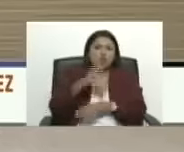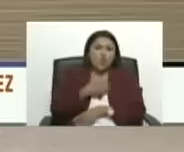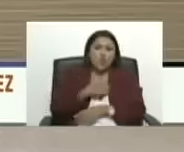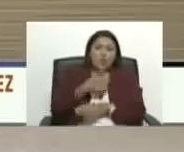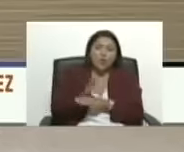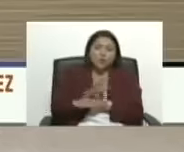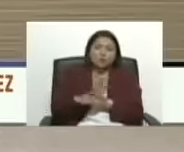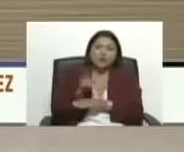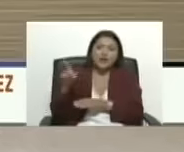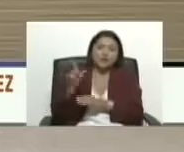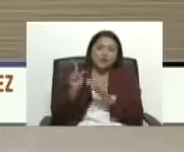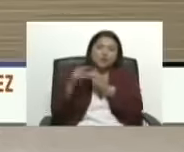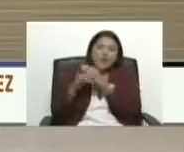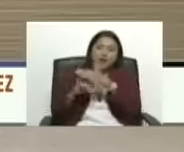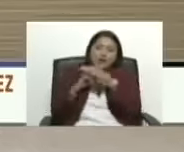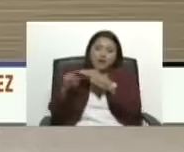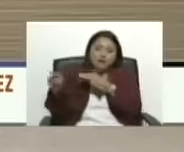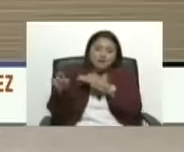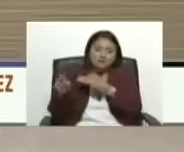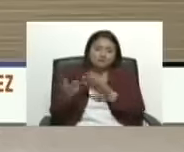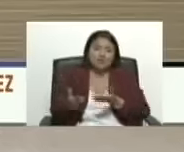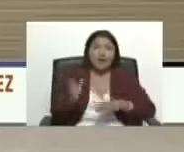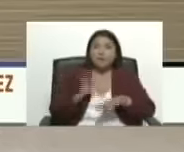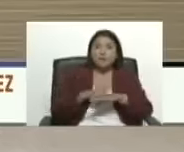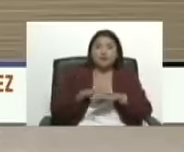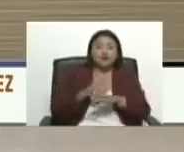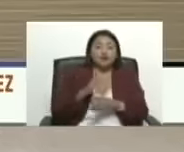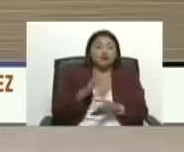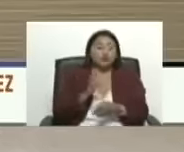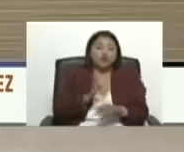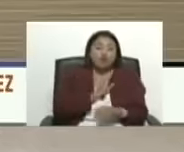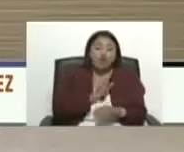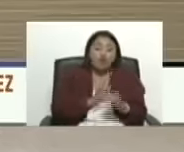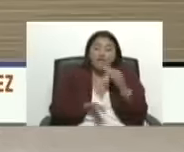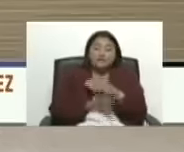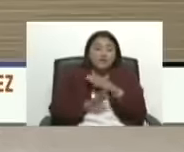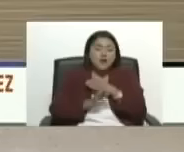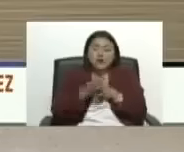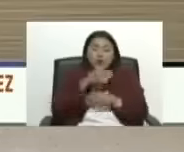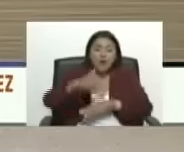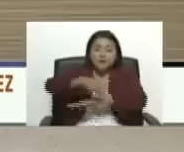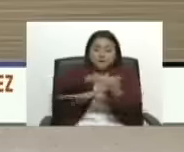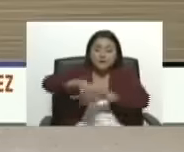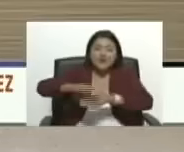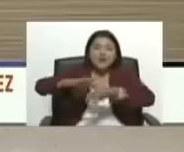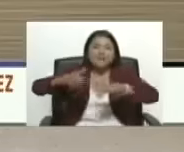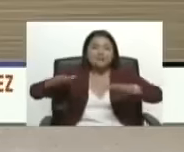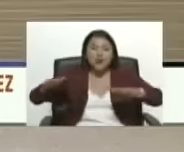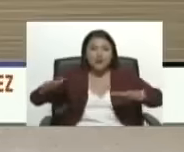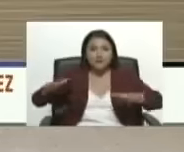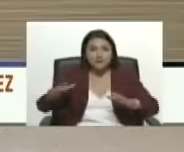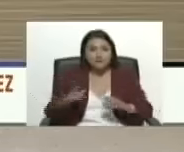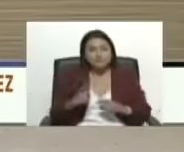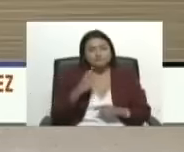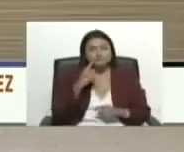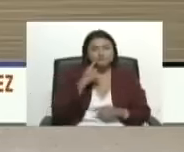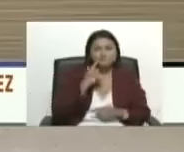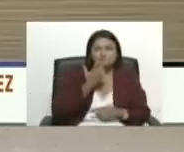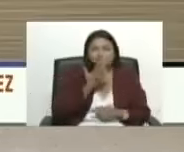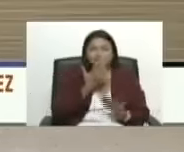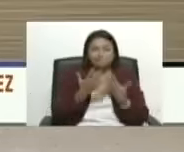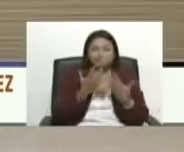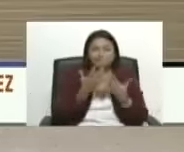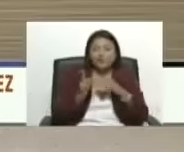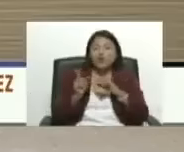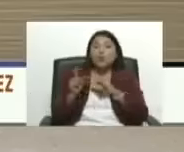unilateralmente de un mar que está pendiente por delimitar. Pero es curioso, porque